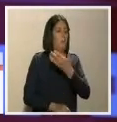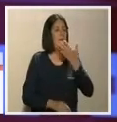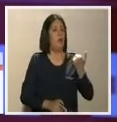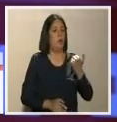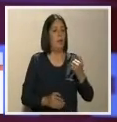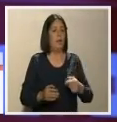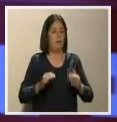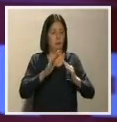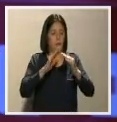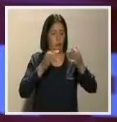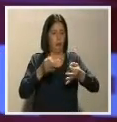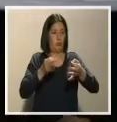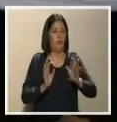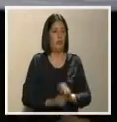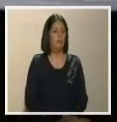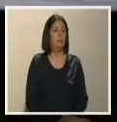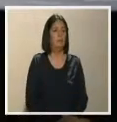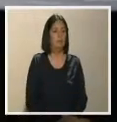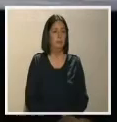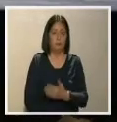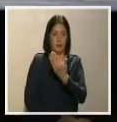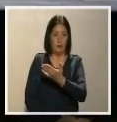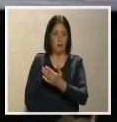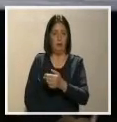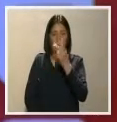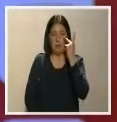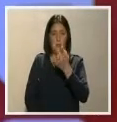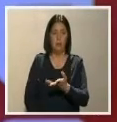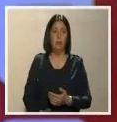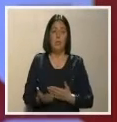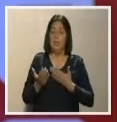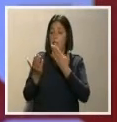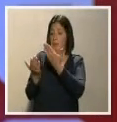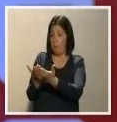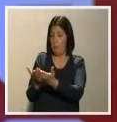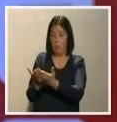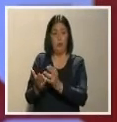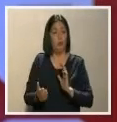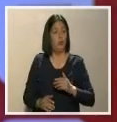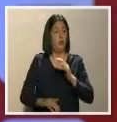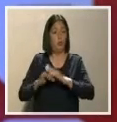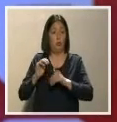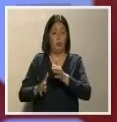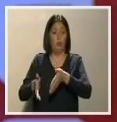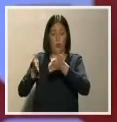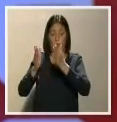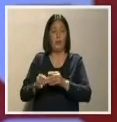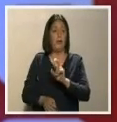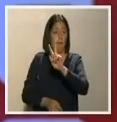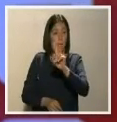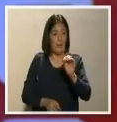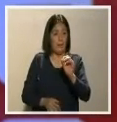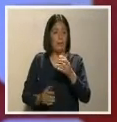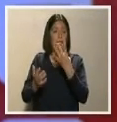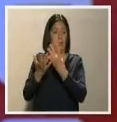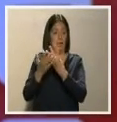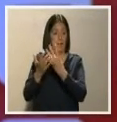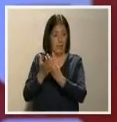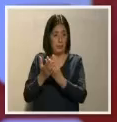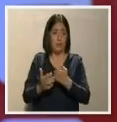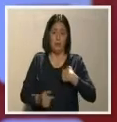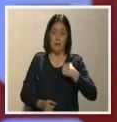poder judicial. Señora Fujimori. La propuesta nuestra es construir en total 20 cárceles, porque